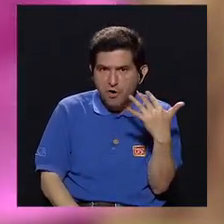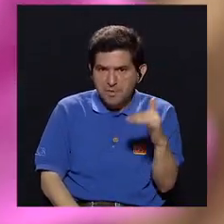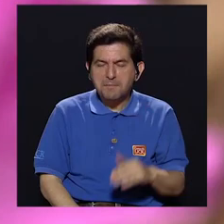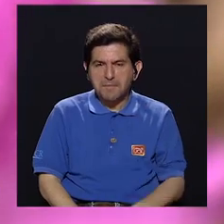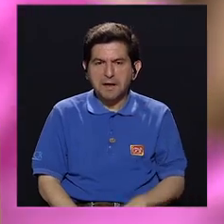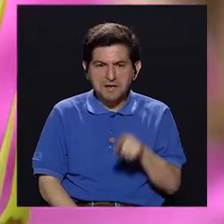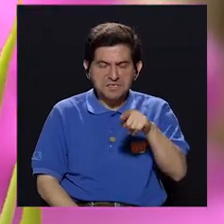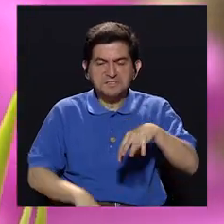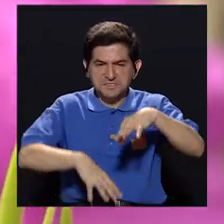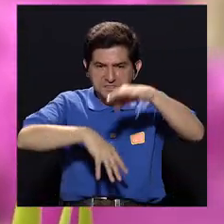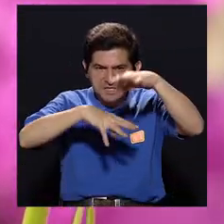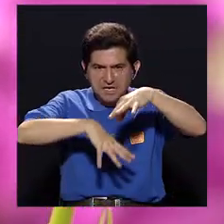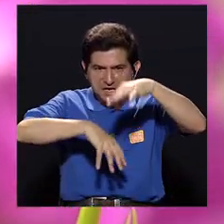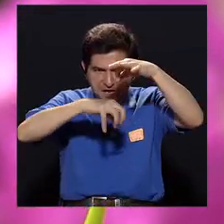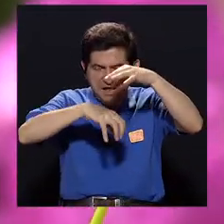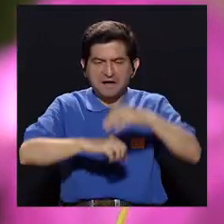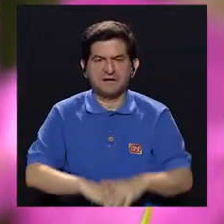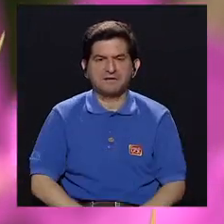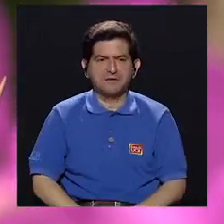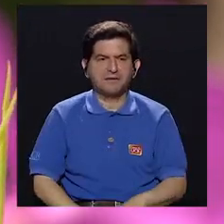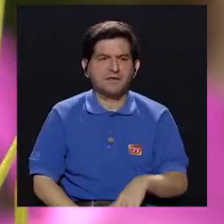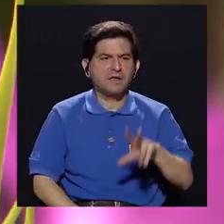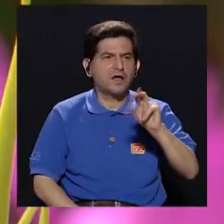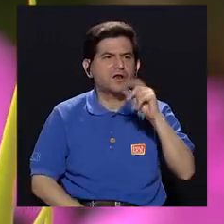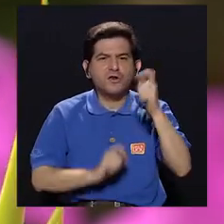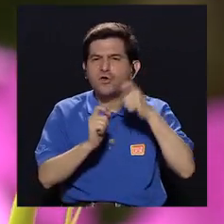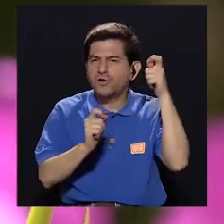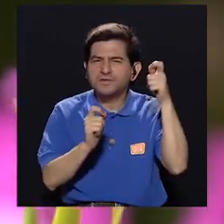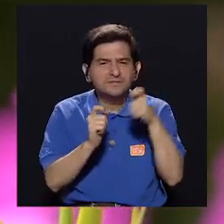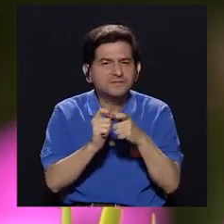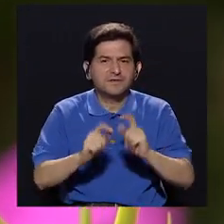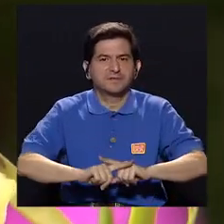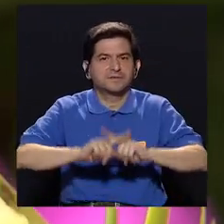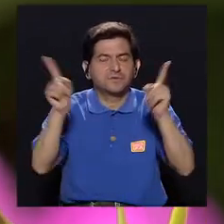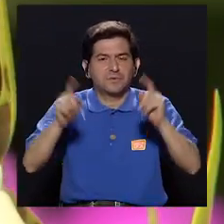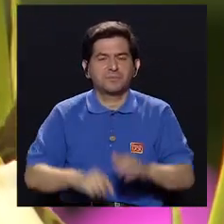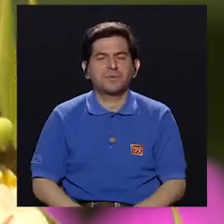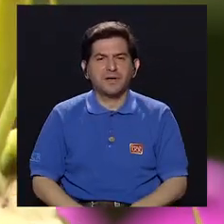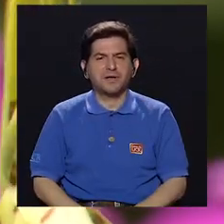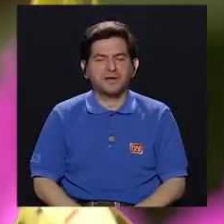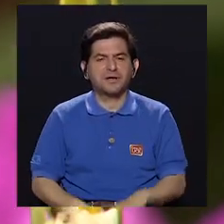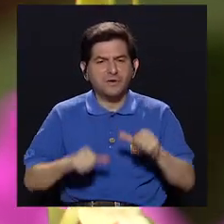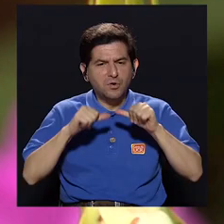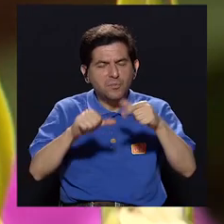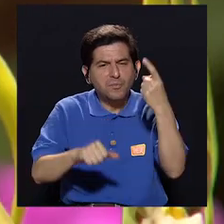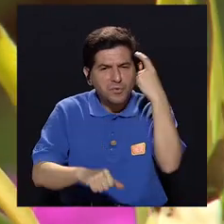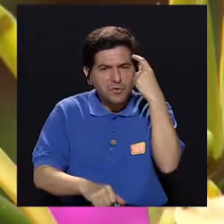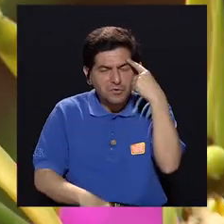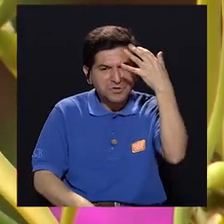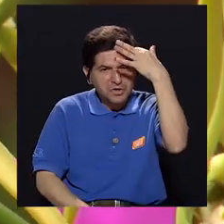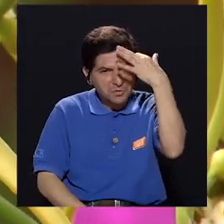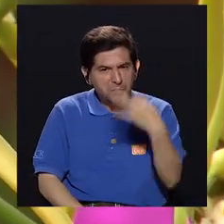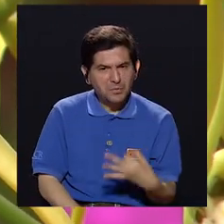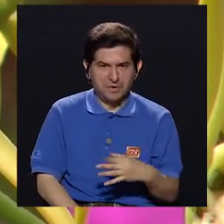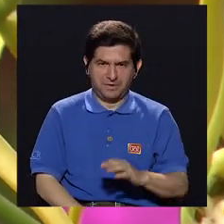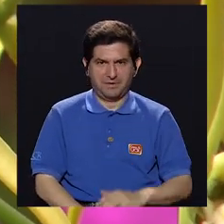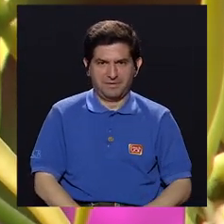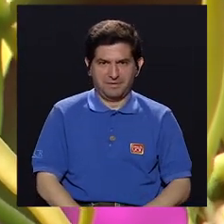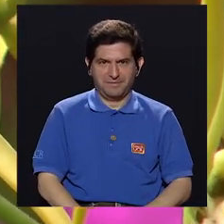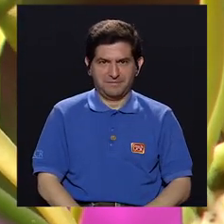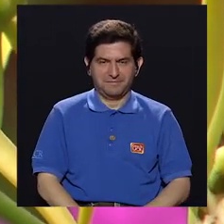forma parecen un poco una araña no En el sentido estricto pero por mucho tiempo se pensaba